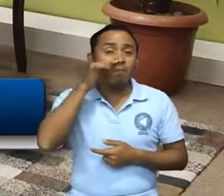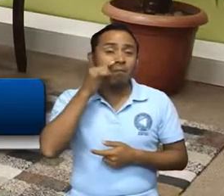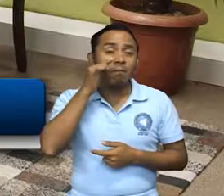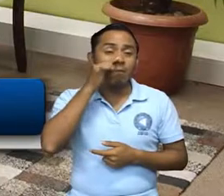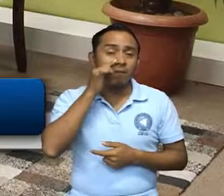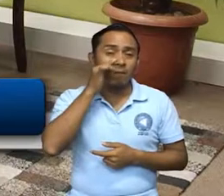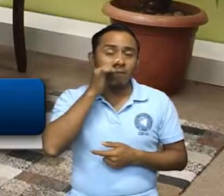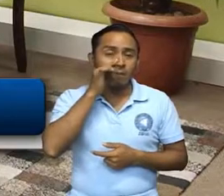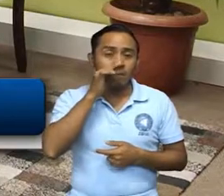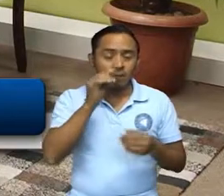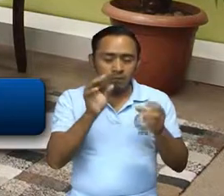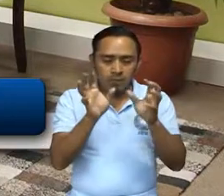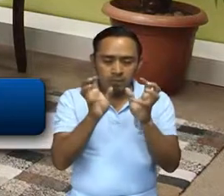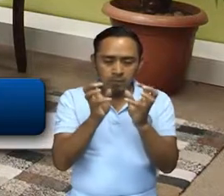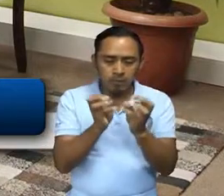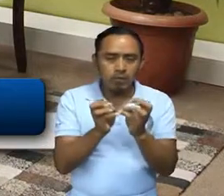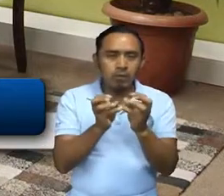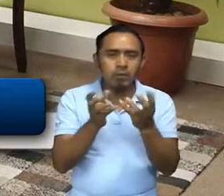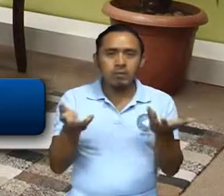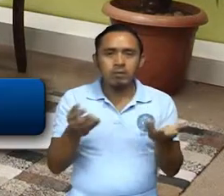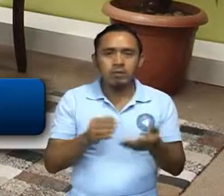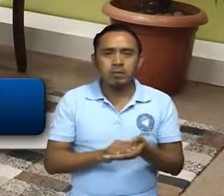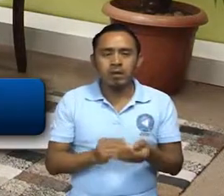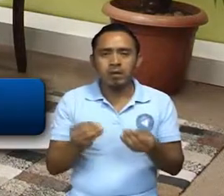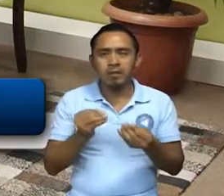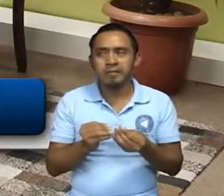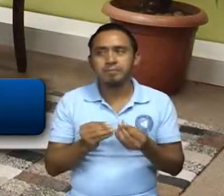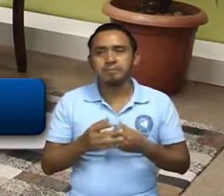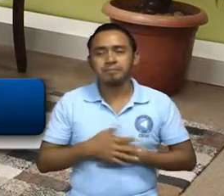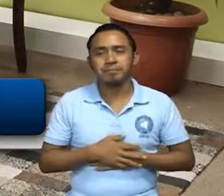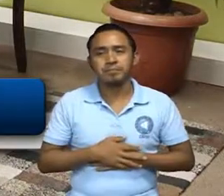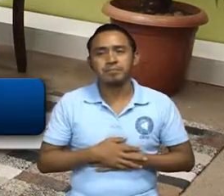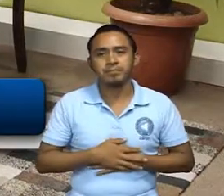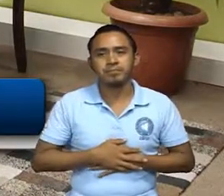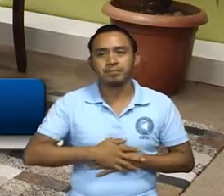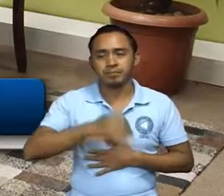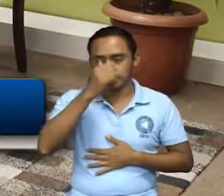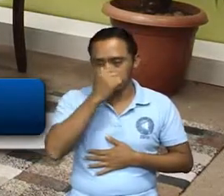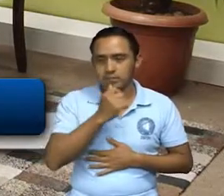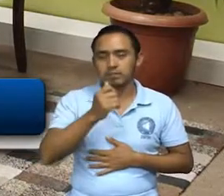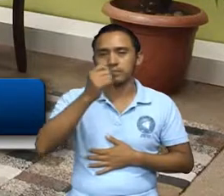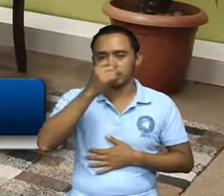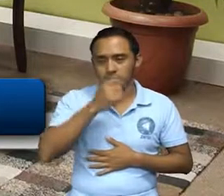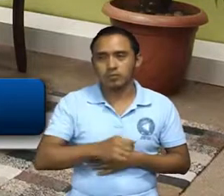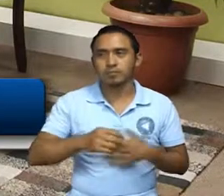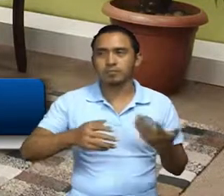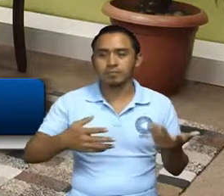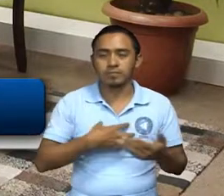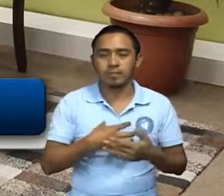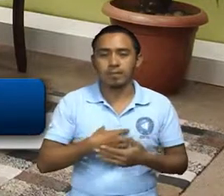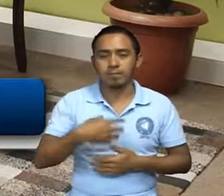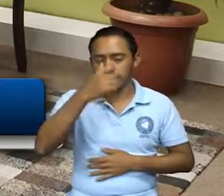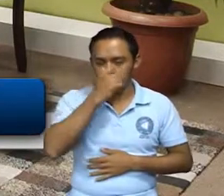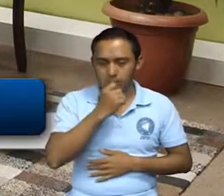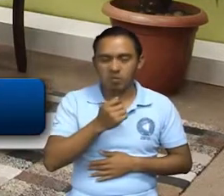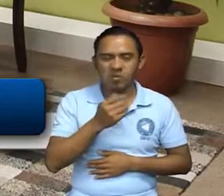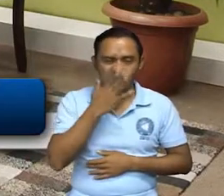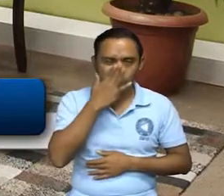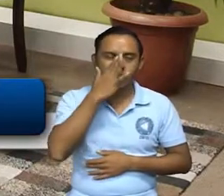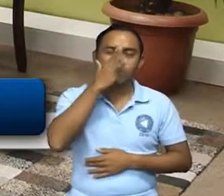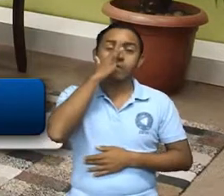piel. Entonces, al uno tanturcarse como hacer lo que es el sonarse en la nariz,